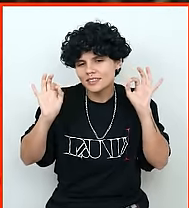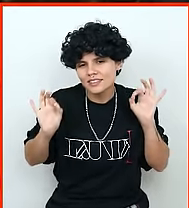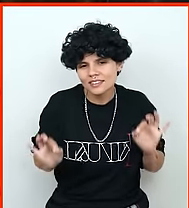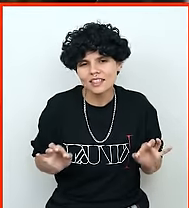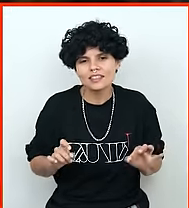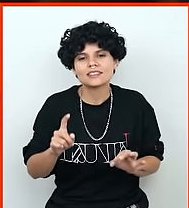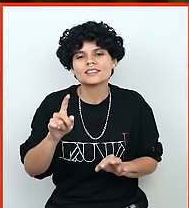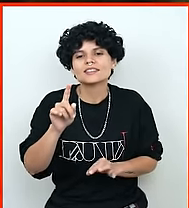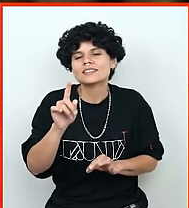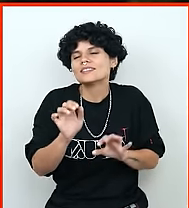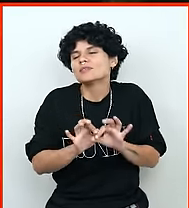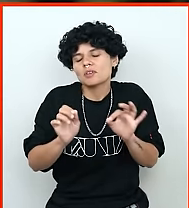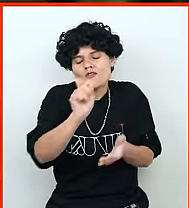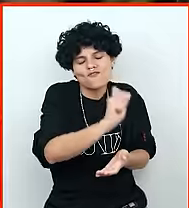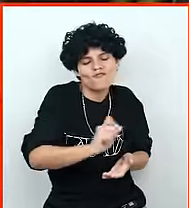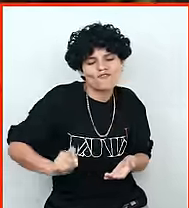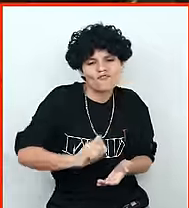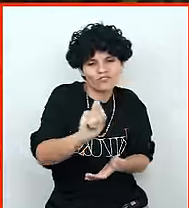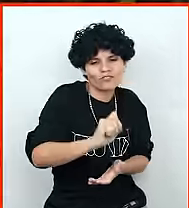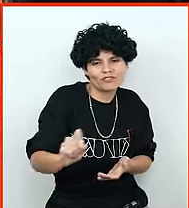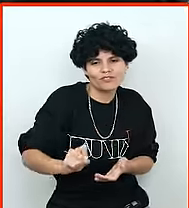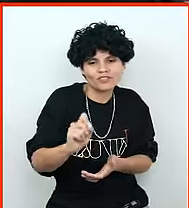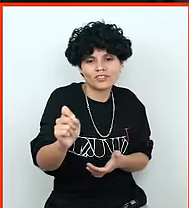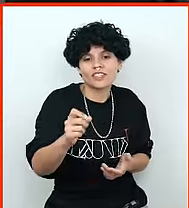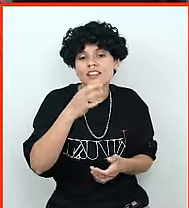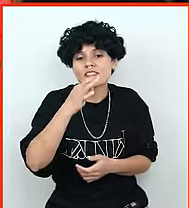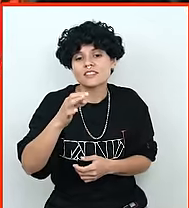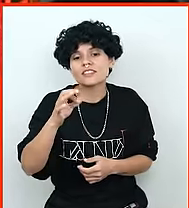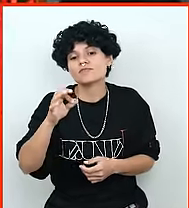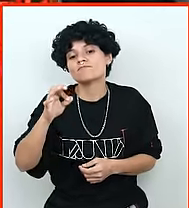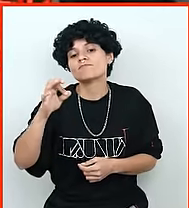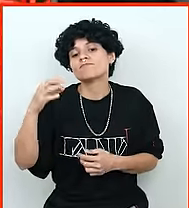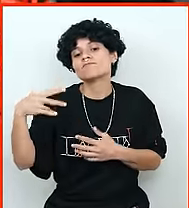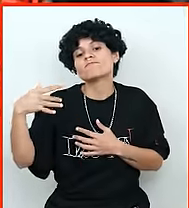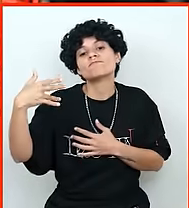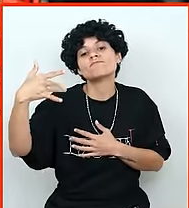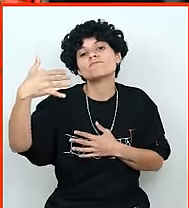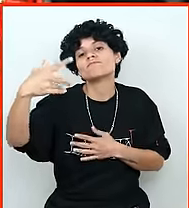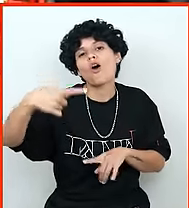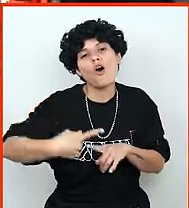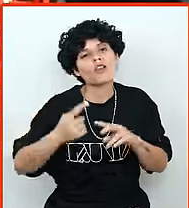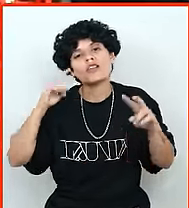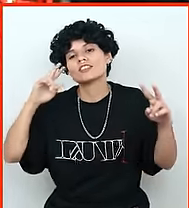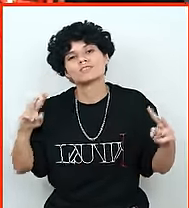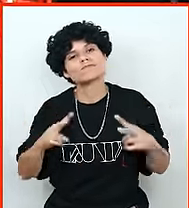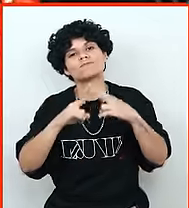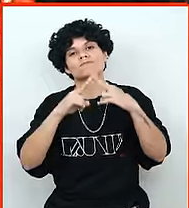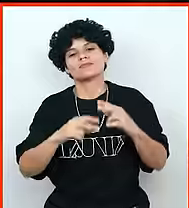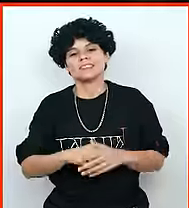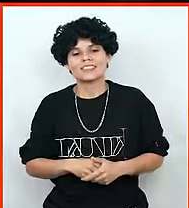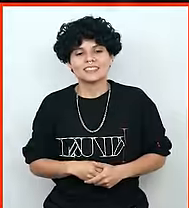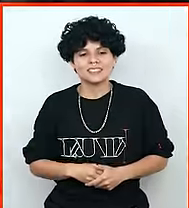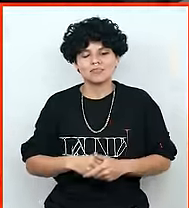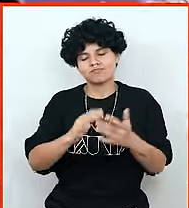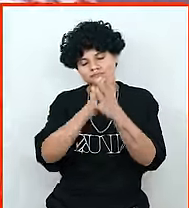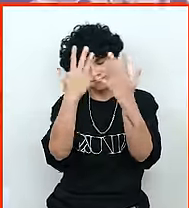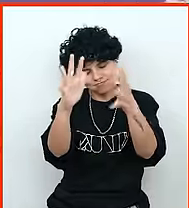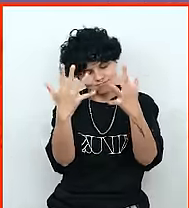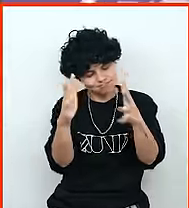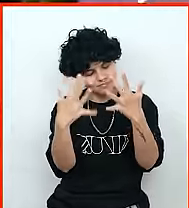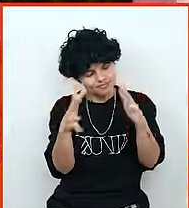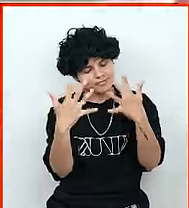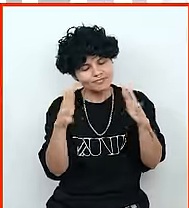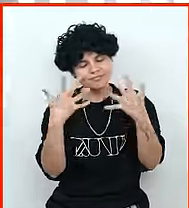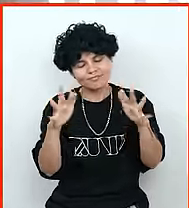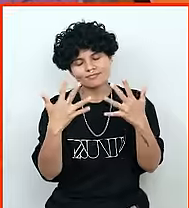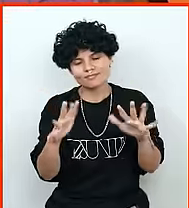Un especialista. Hace rato que no teníamos un especialista. Volveremos a vernos de otra forma. Ahí. Van, quédale. Qué lindo, compadre. Un aplauso,